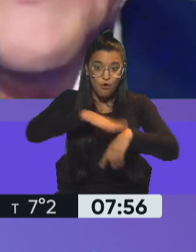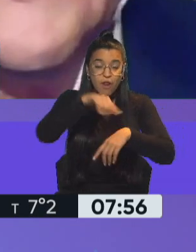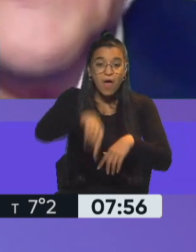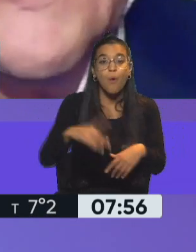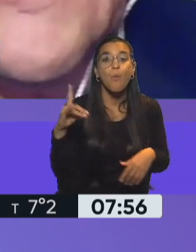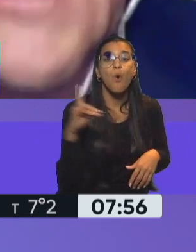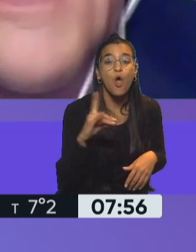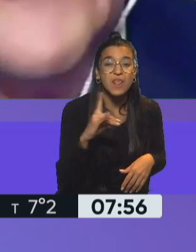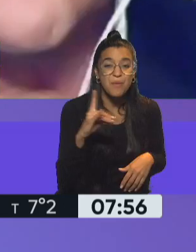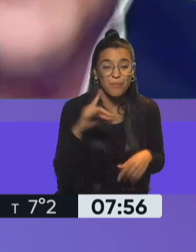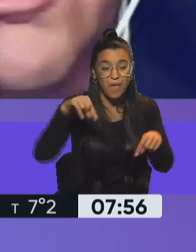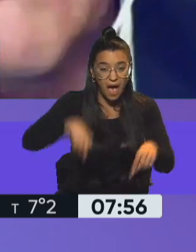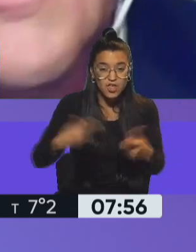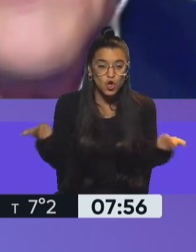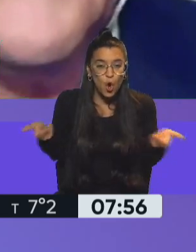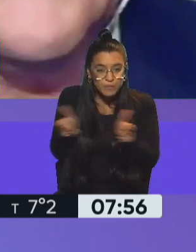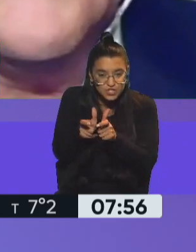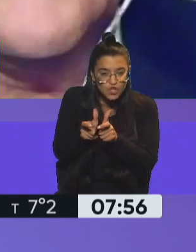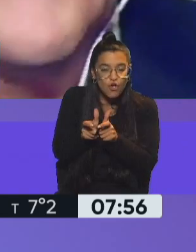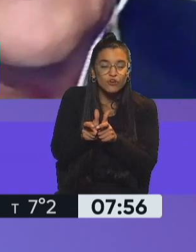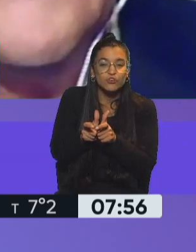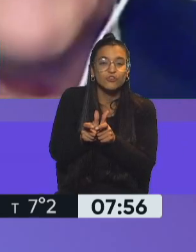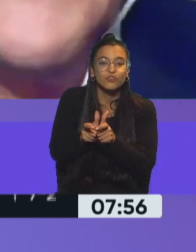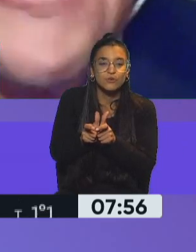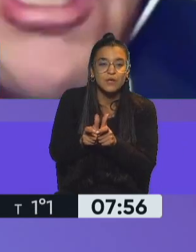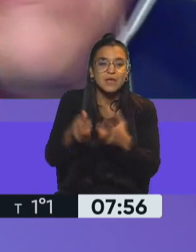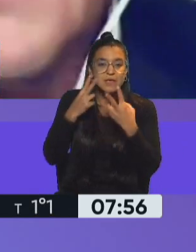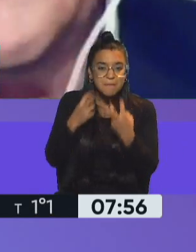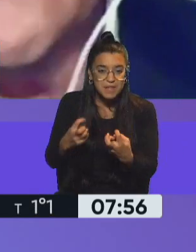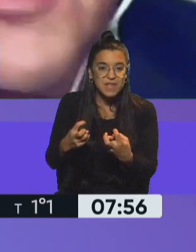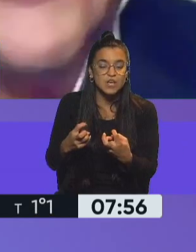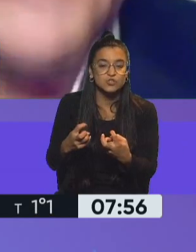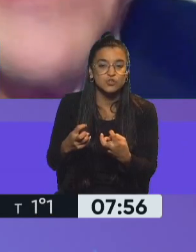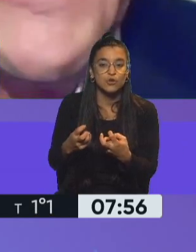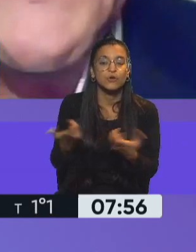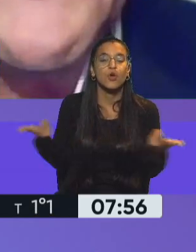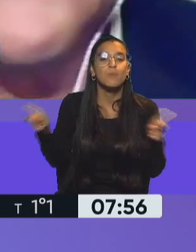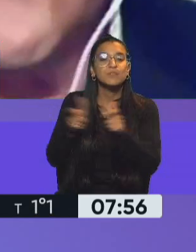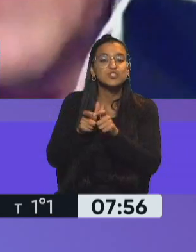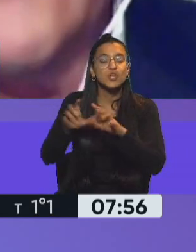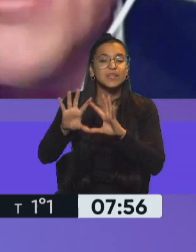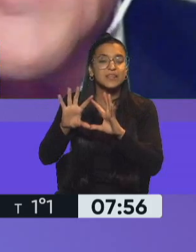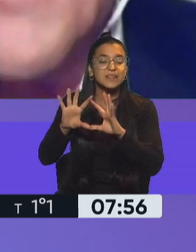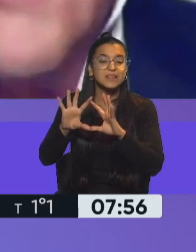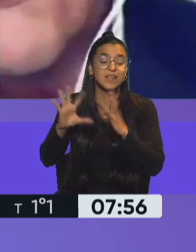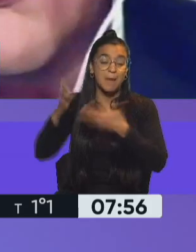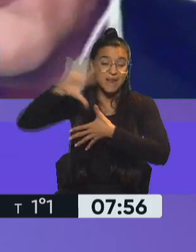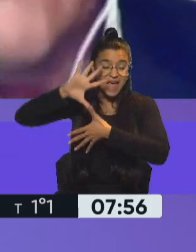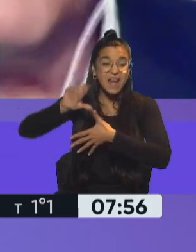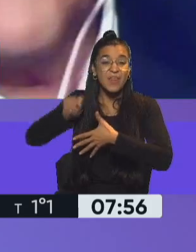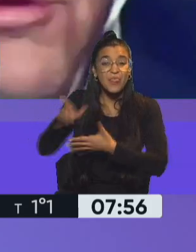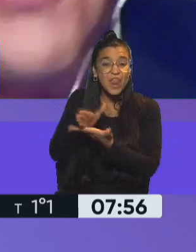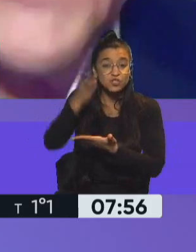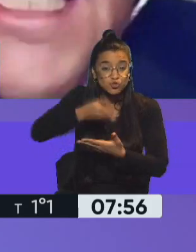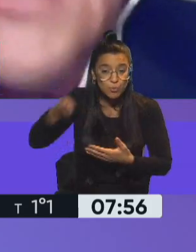Bolivia hay una comisión de investigación de la Comisión Interamericana de Derechos Humanos que está haciendo